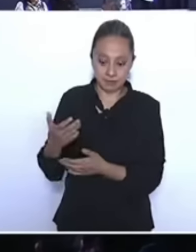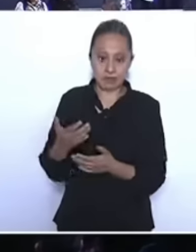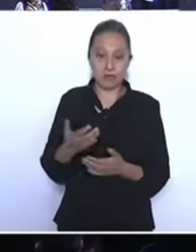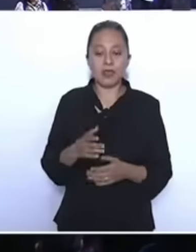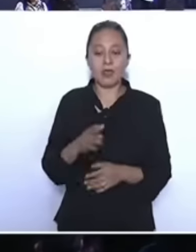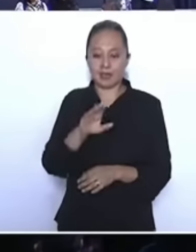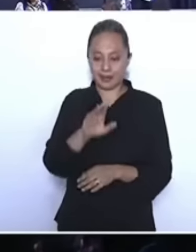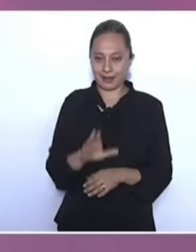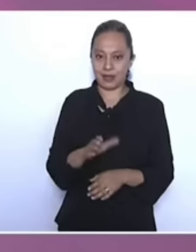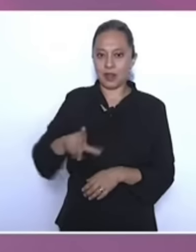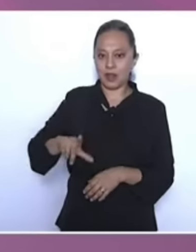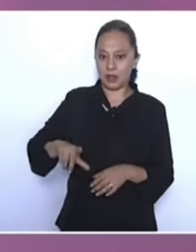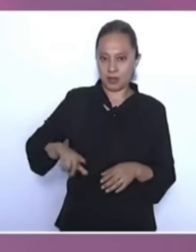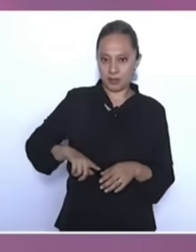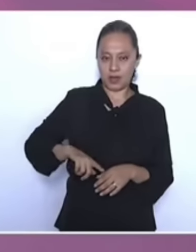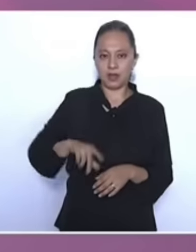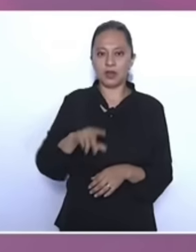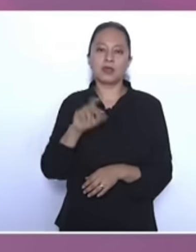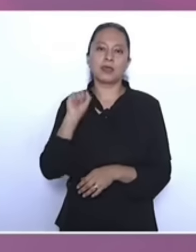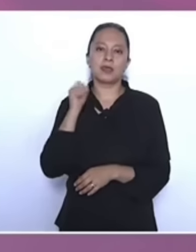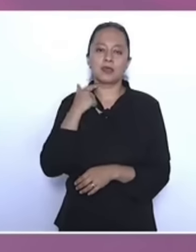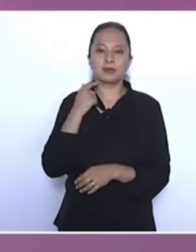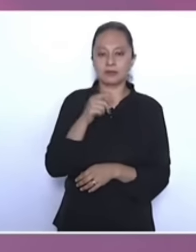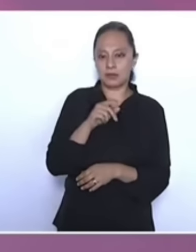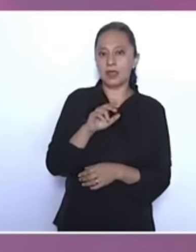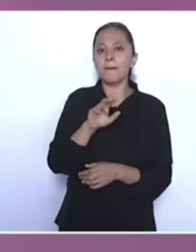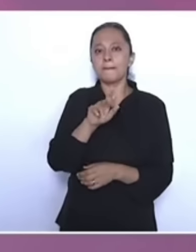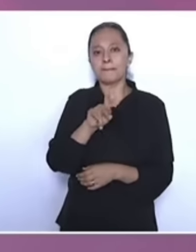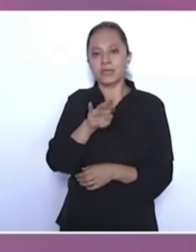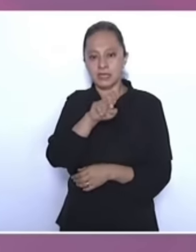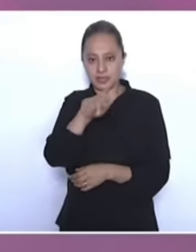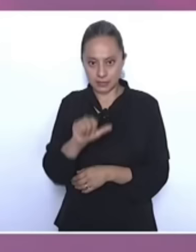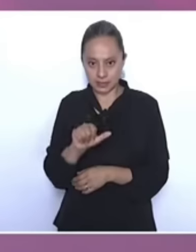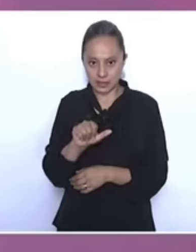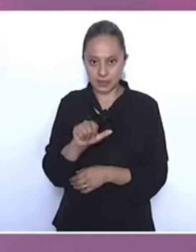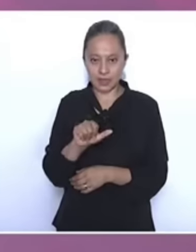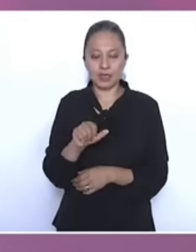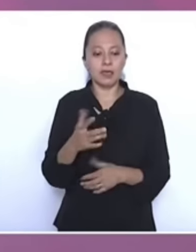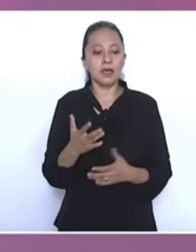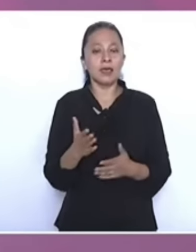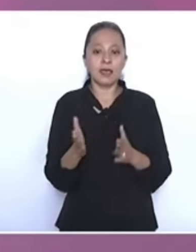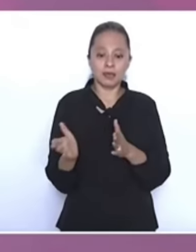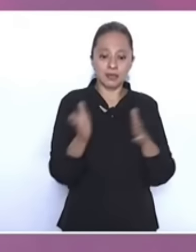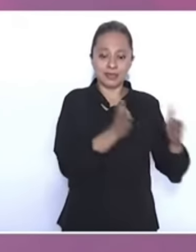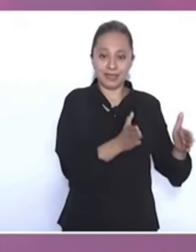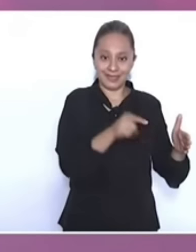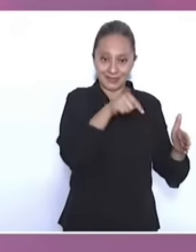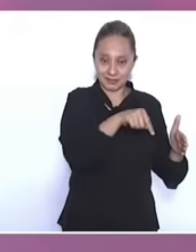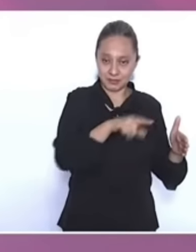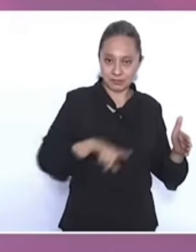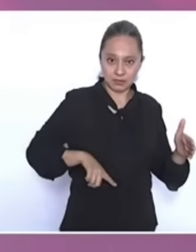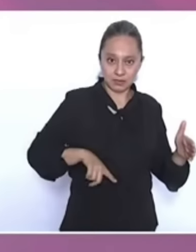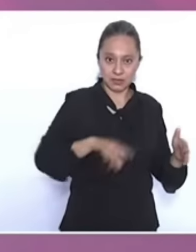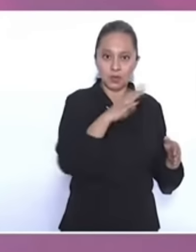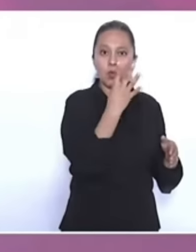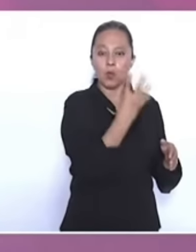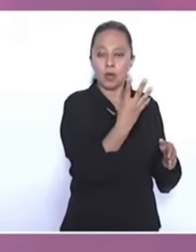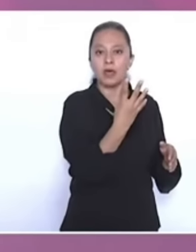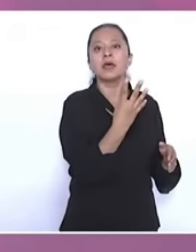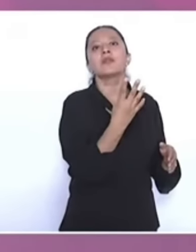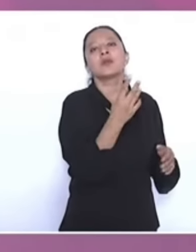Peña, 212 mil millones. Y en el sexenio de este gobierno, de la Cuarta Transformación,